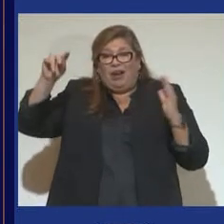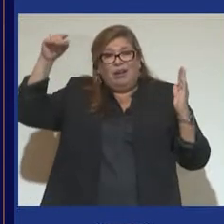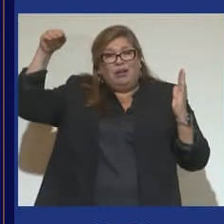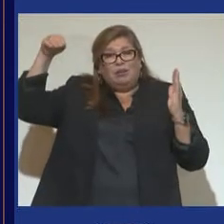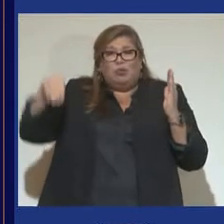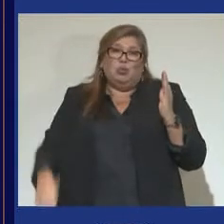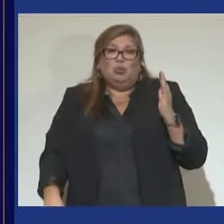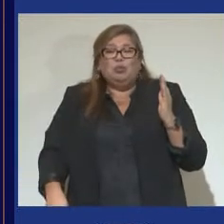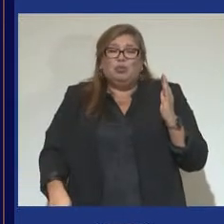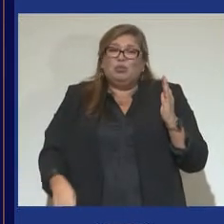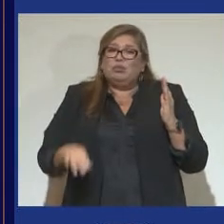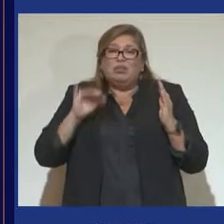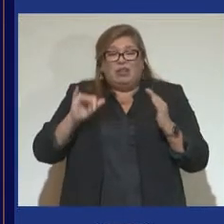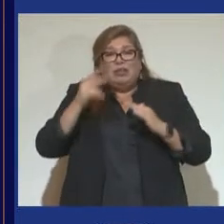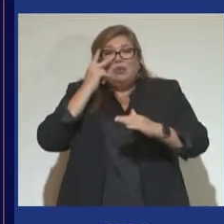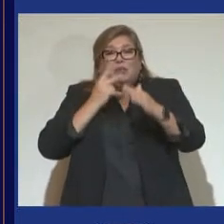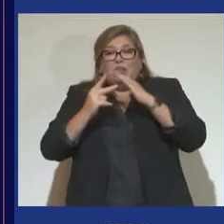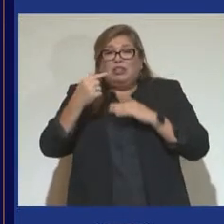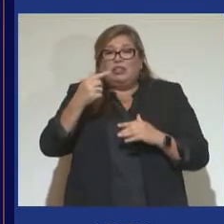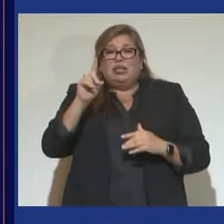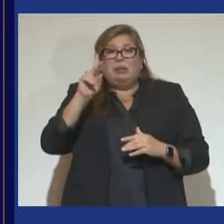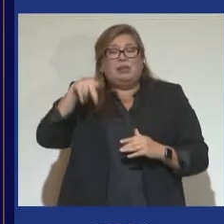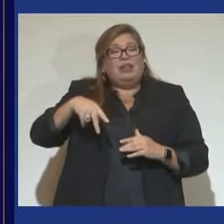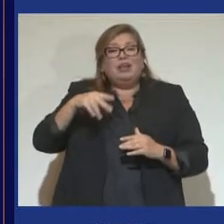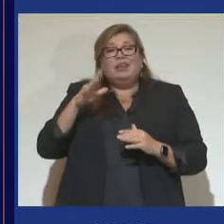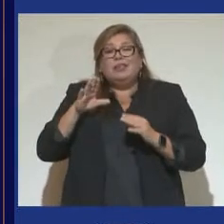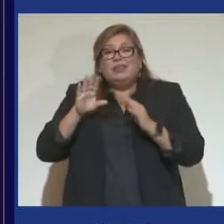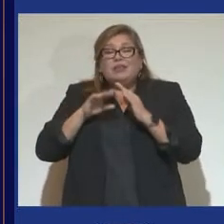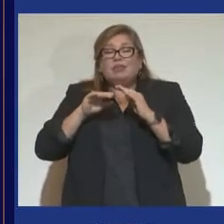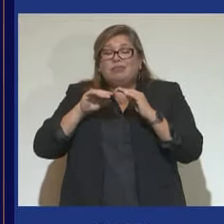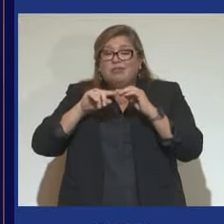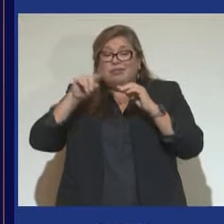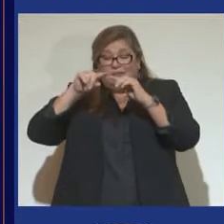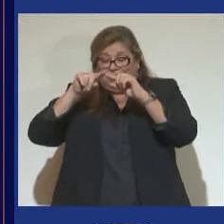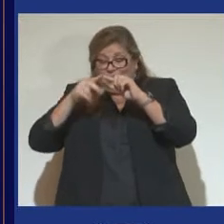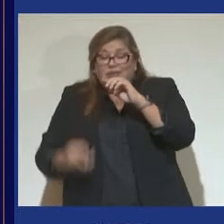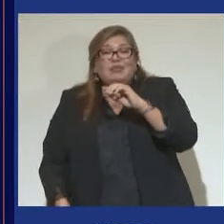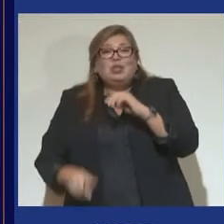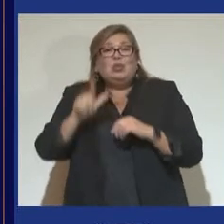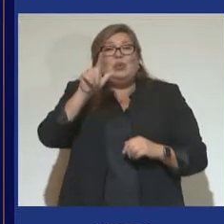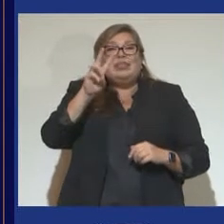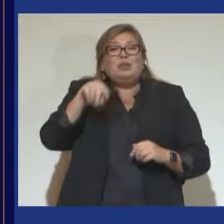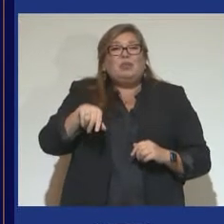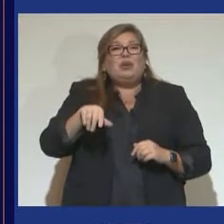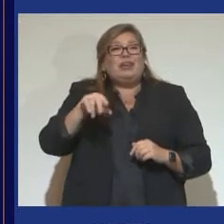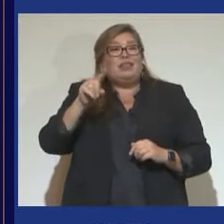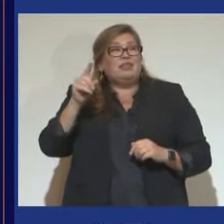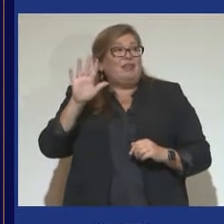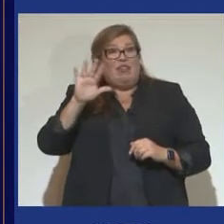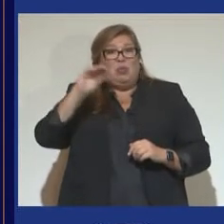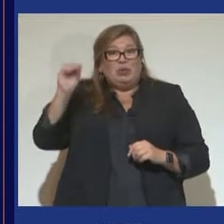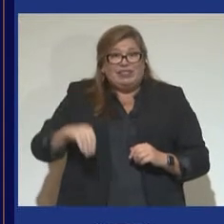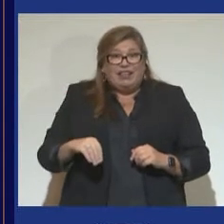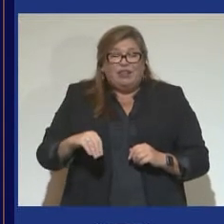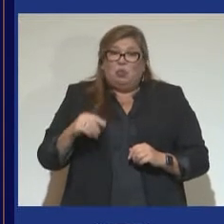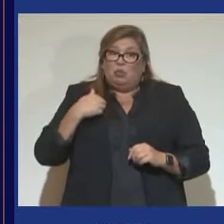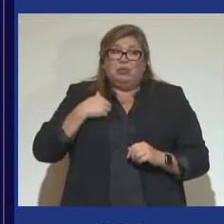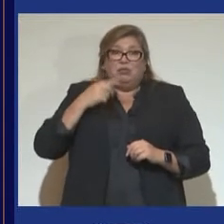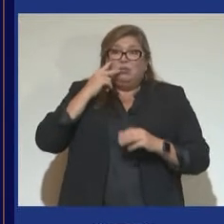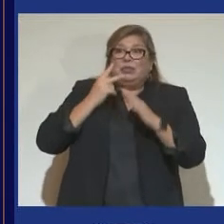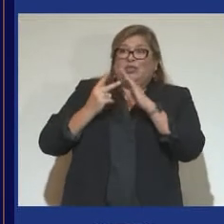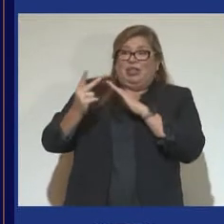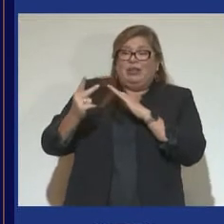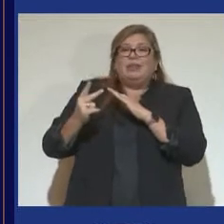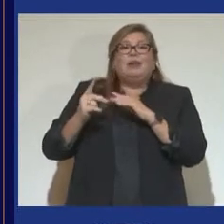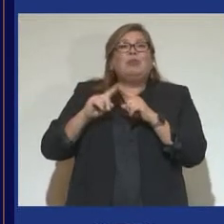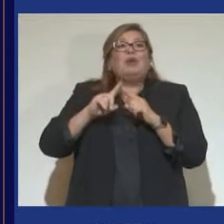vemos a la derecha del cuadro en lo que se proyecta es que hay una pérdida de 26.5 por ciento y se